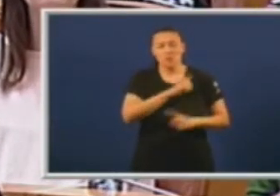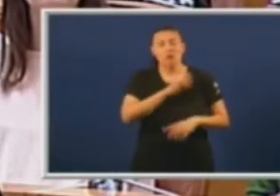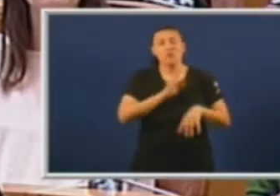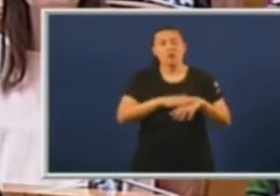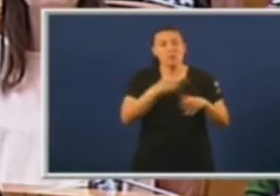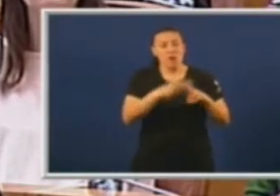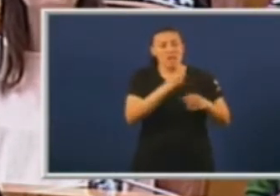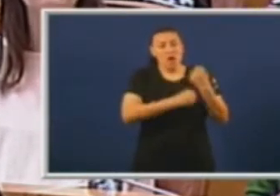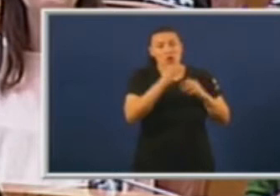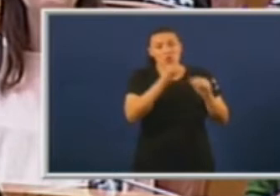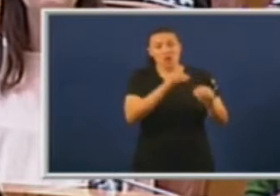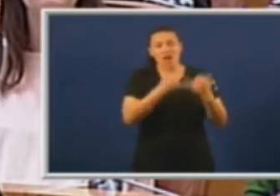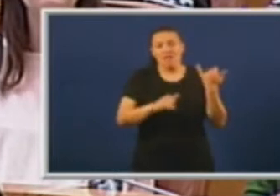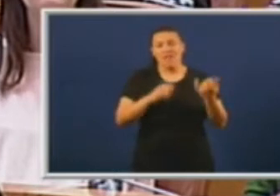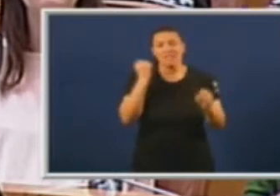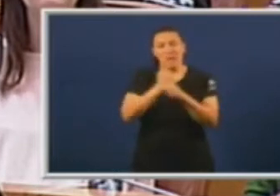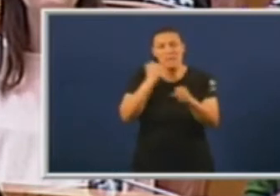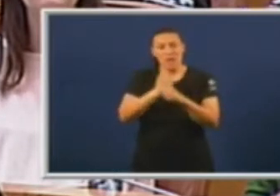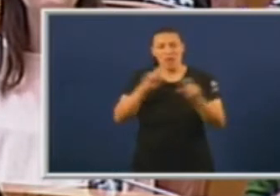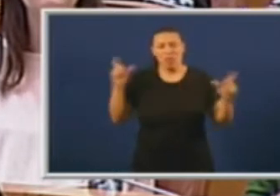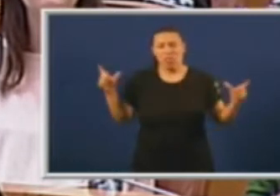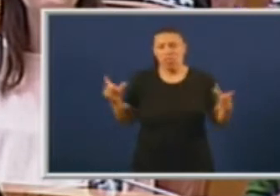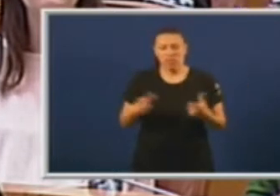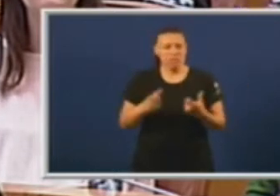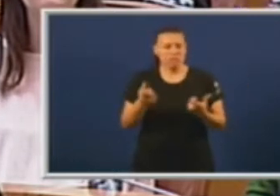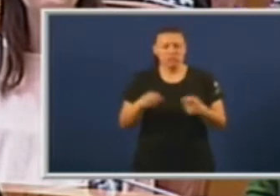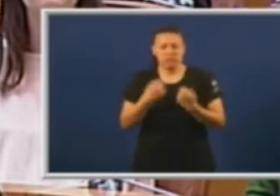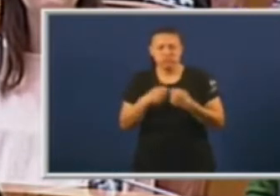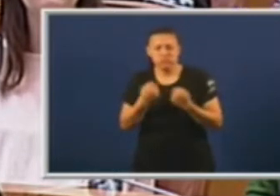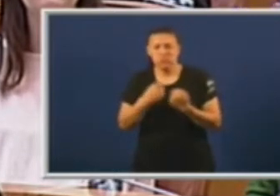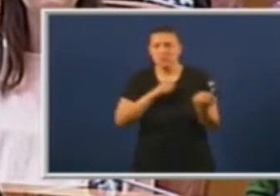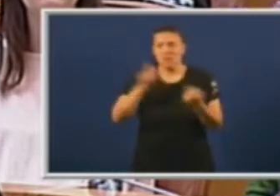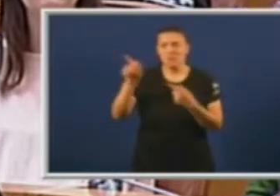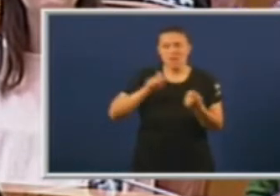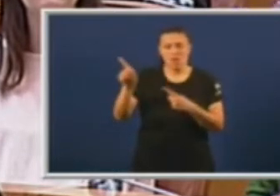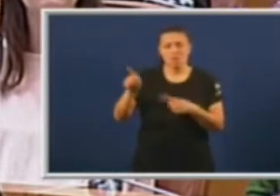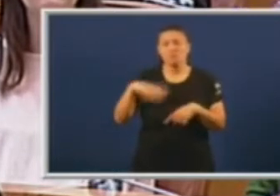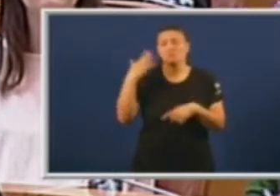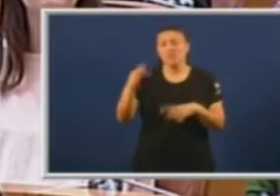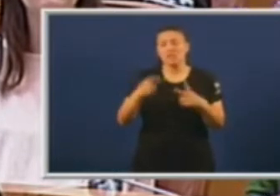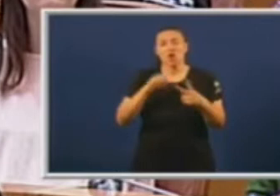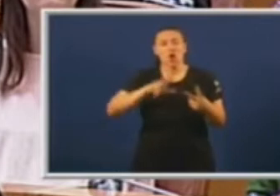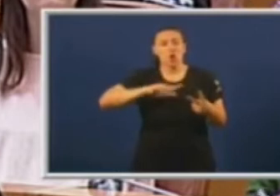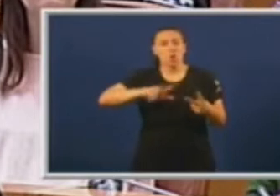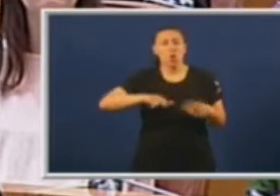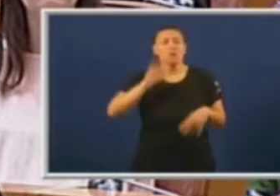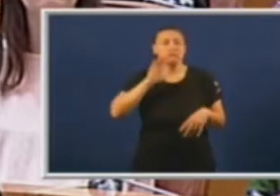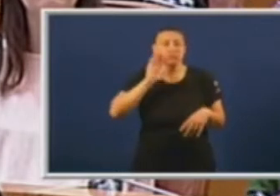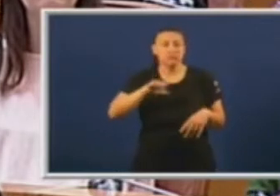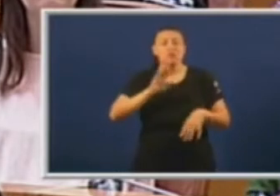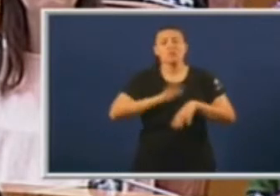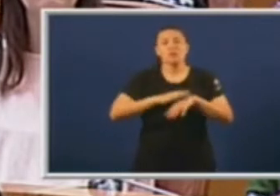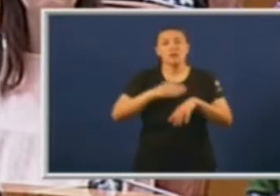están provocando destrución de emprego, precariedade e emigración. E a corrupción, porque, como